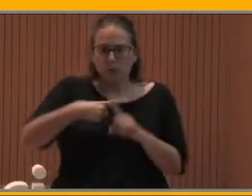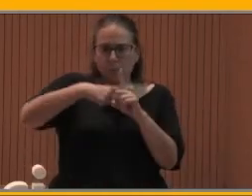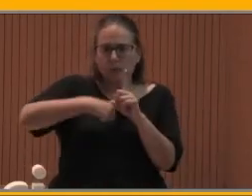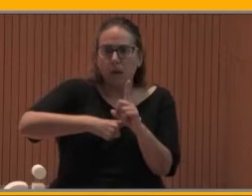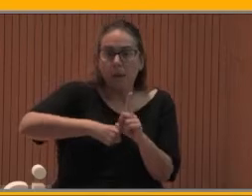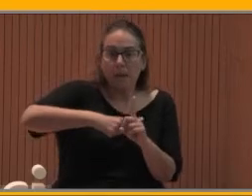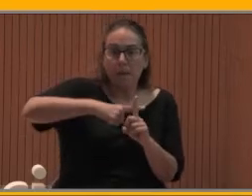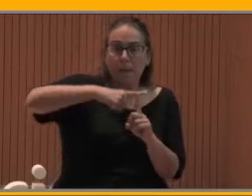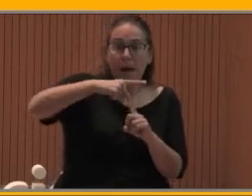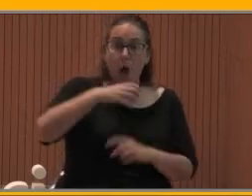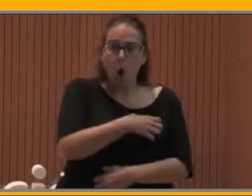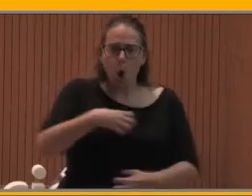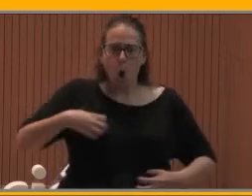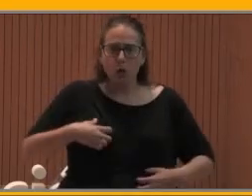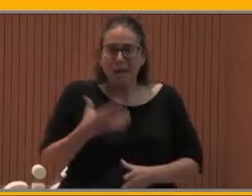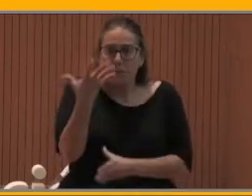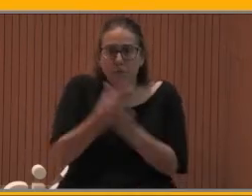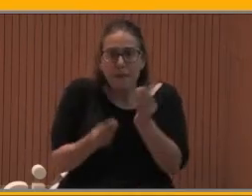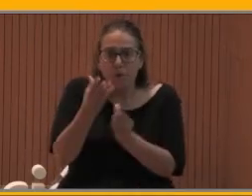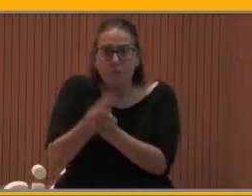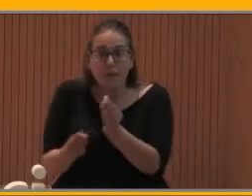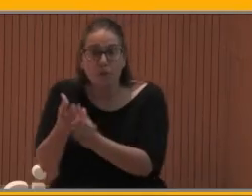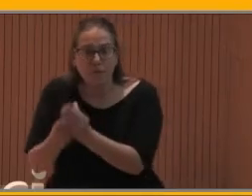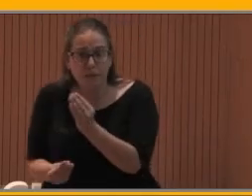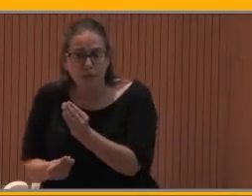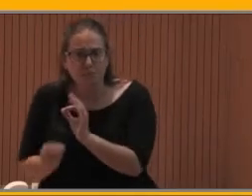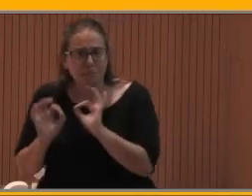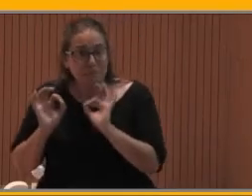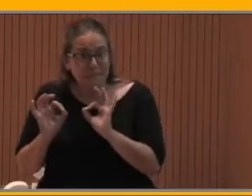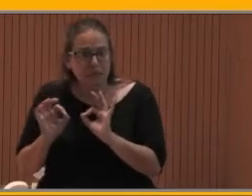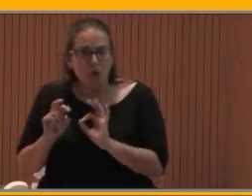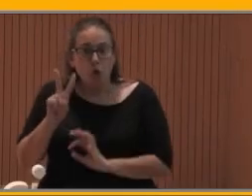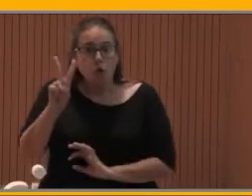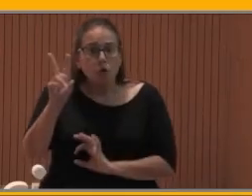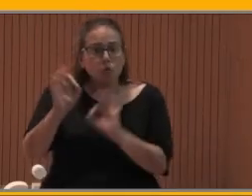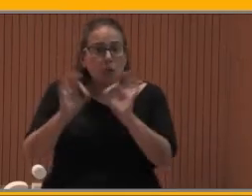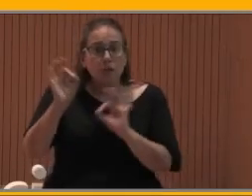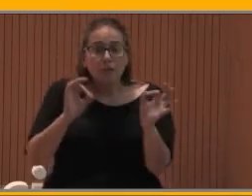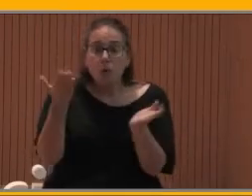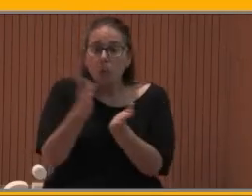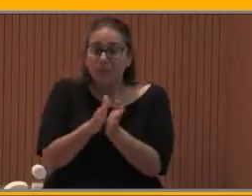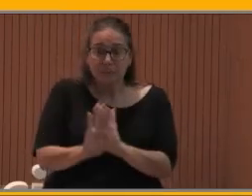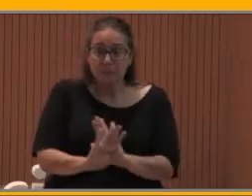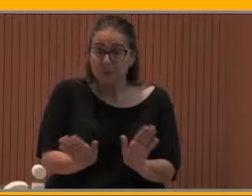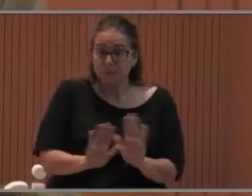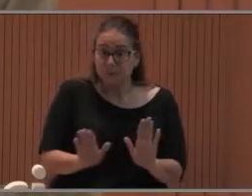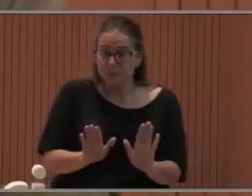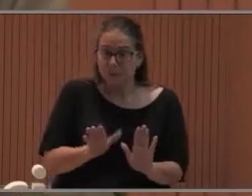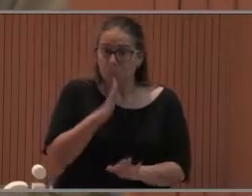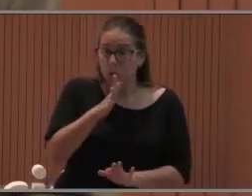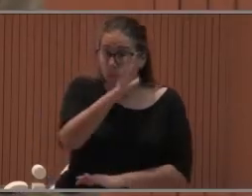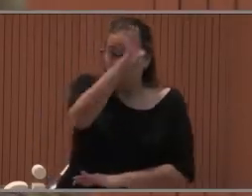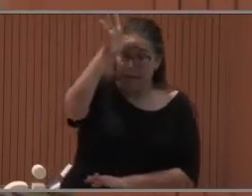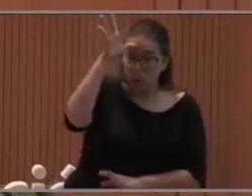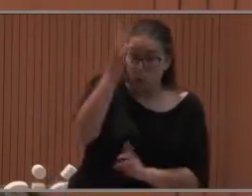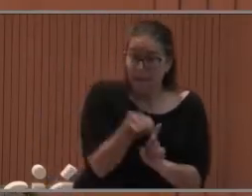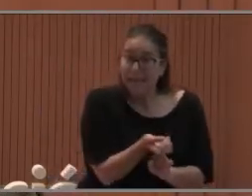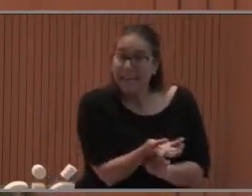órganos y sistemas, es solamente el 2% de las muertes por calor. El